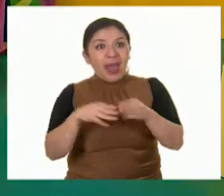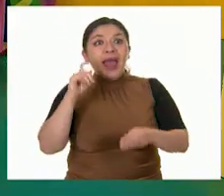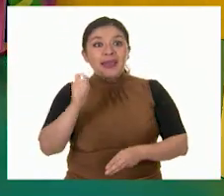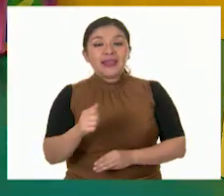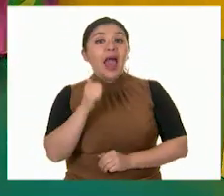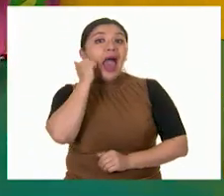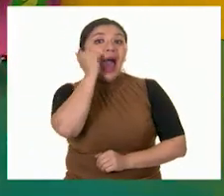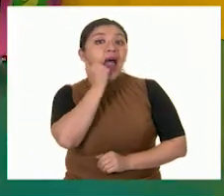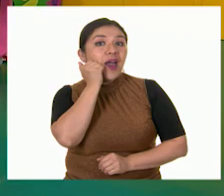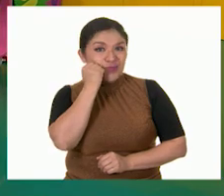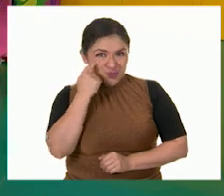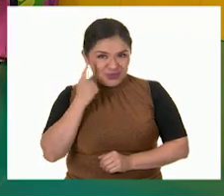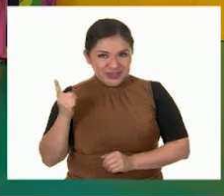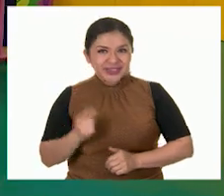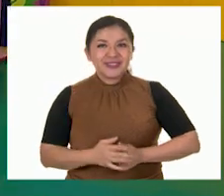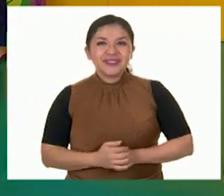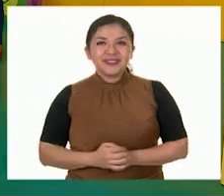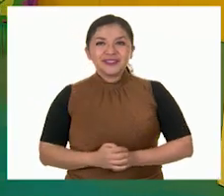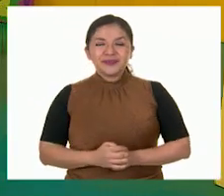super jabón.